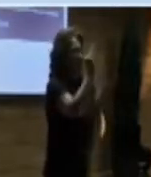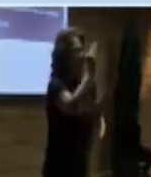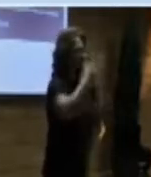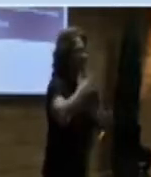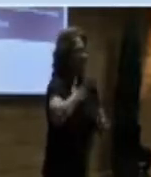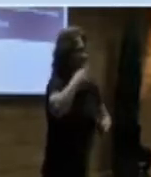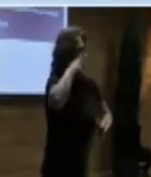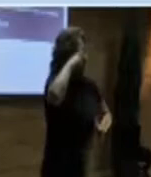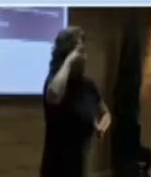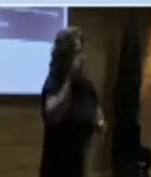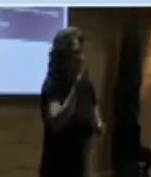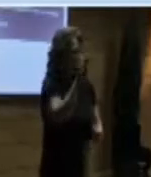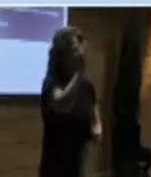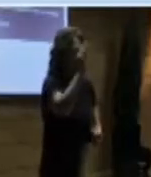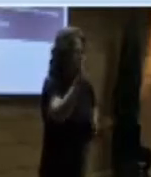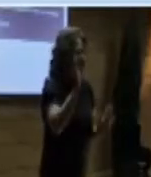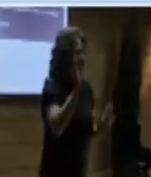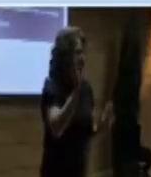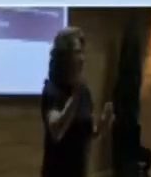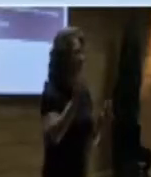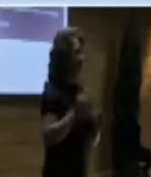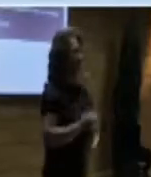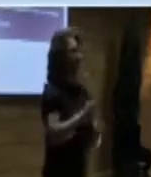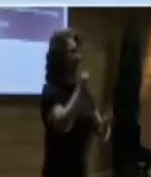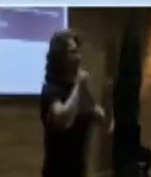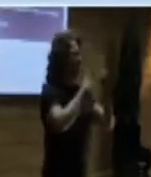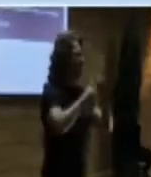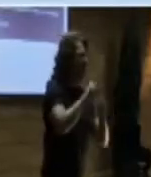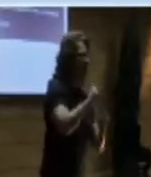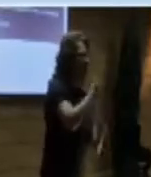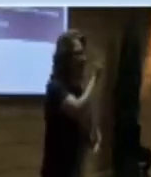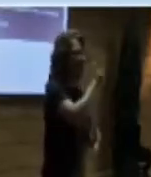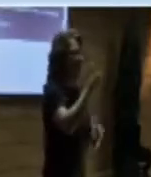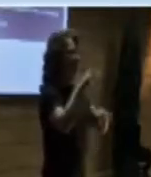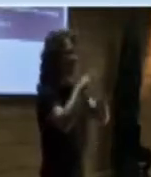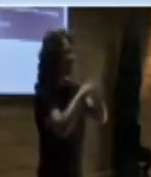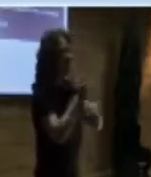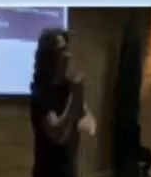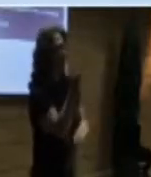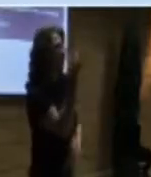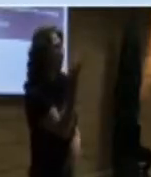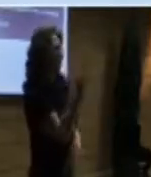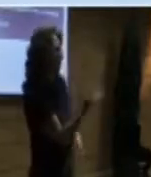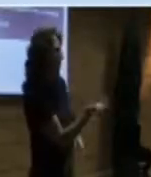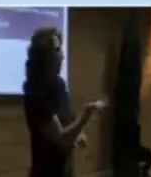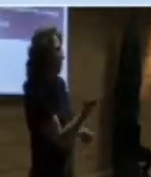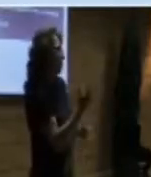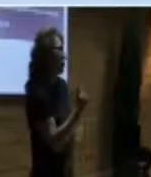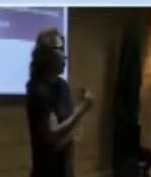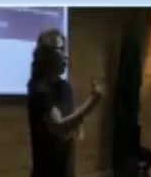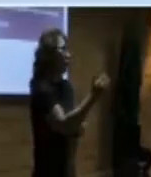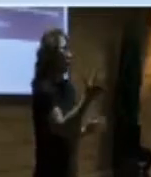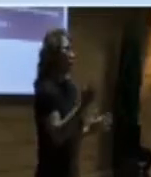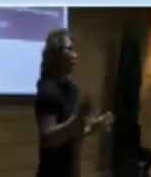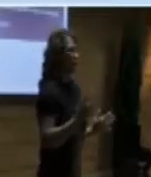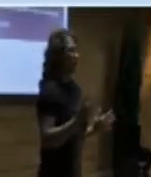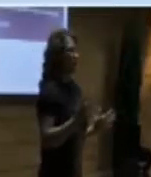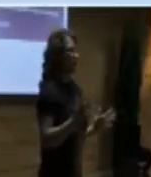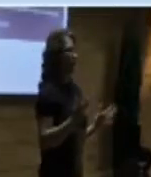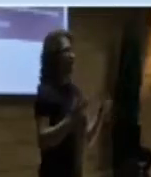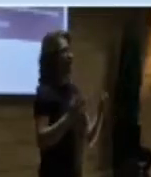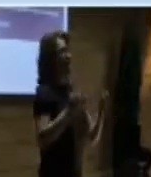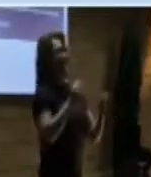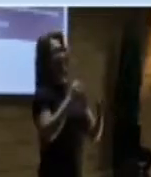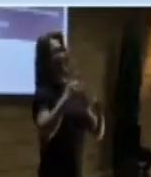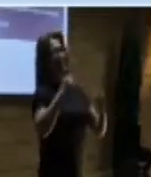arena a la polémica sobre la dimensión del problema, a cuántos enfermos hay, cuántos deja de haber. Hablaré también del tema del infradiagnóstico,